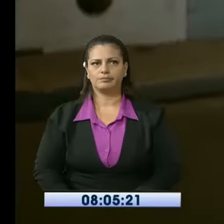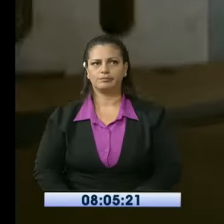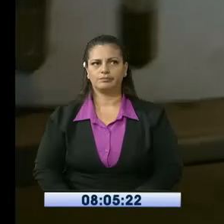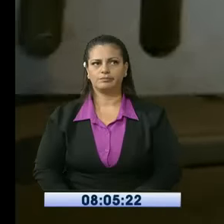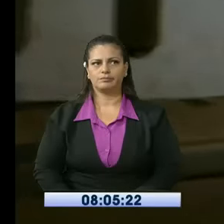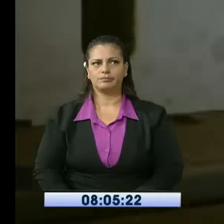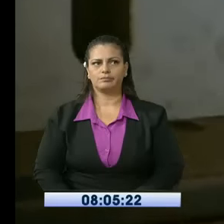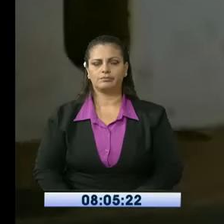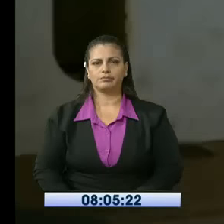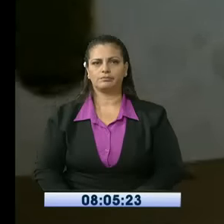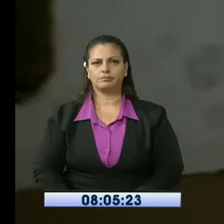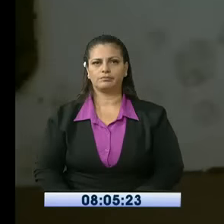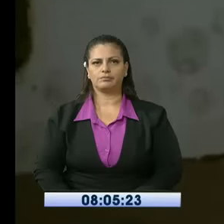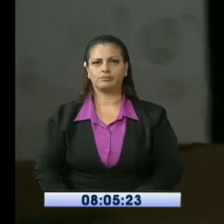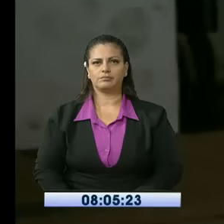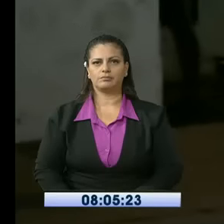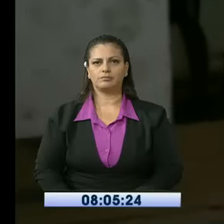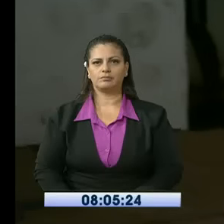¡Ari!